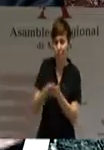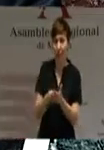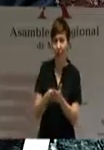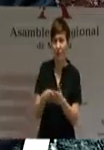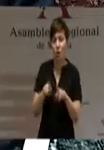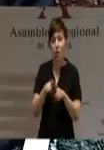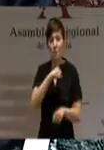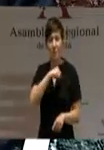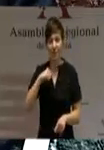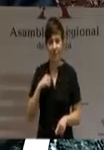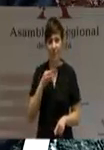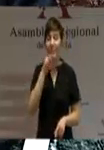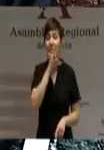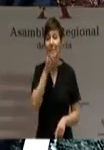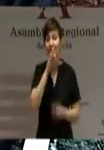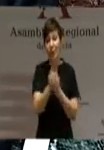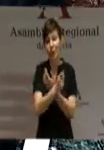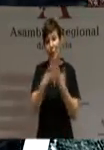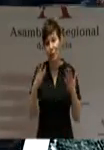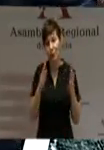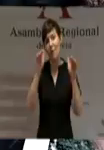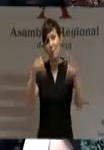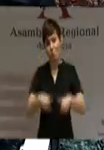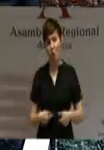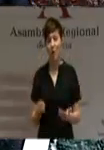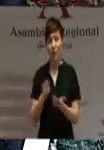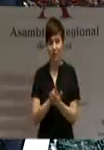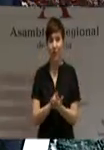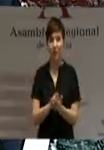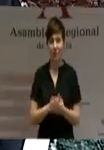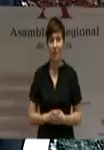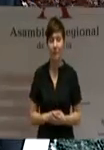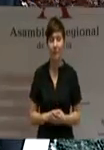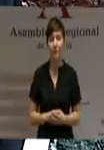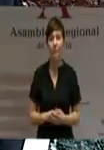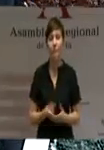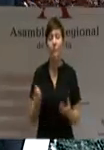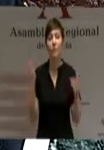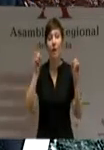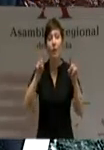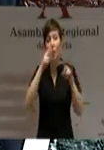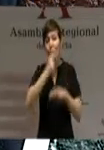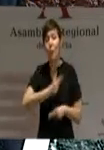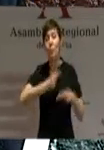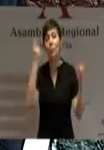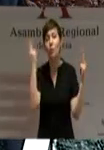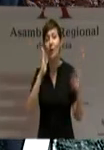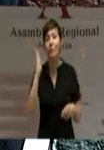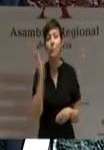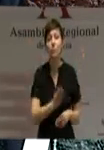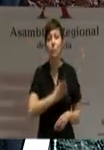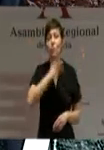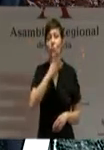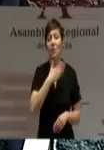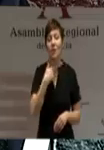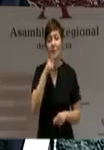al siglo XIX. En la educación pública es evidente el deterioro, con un perjuicio claro a las generaciones